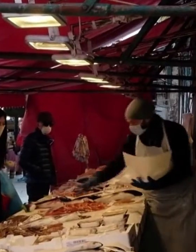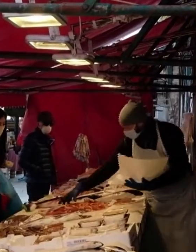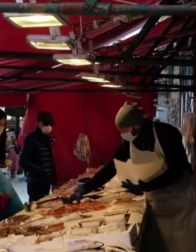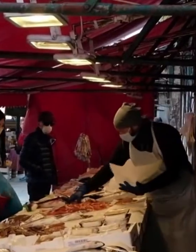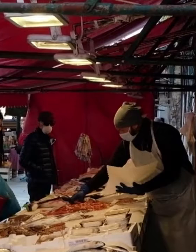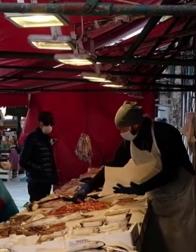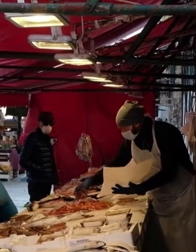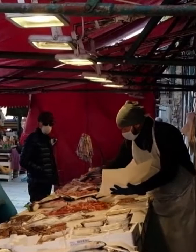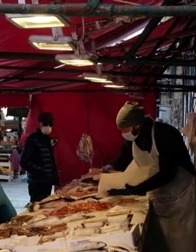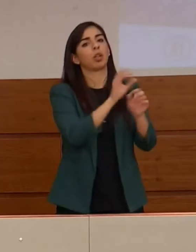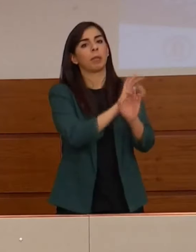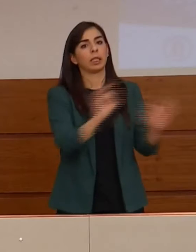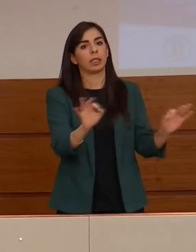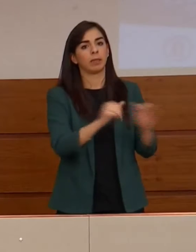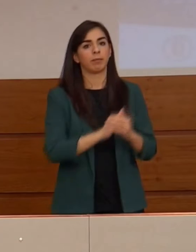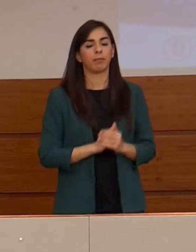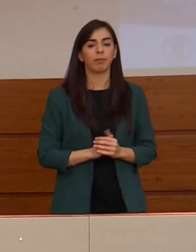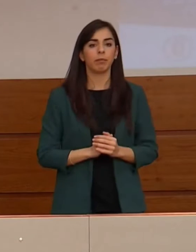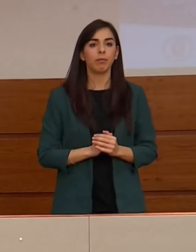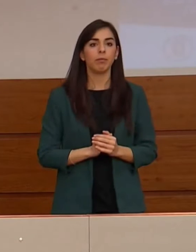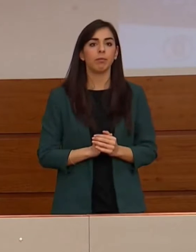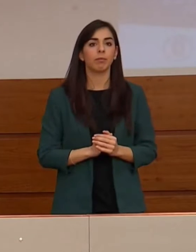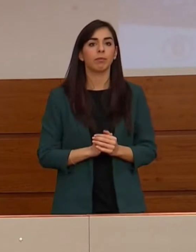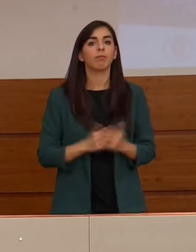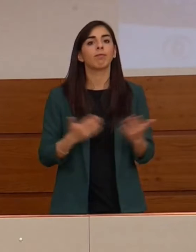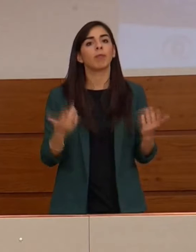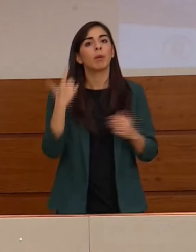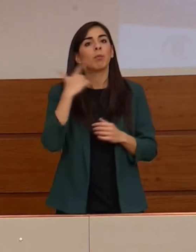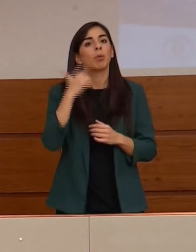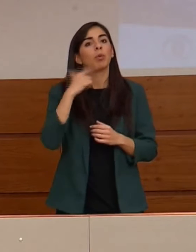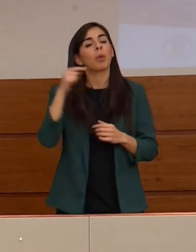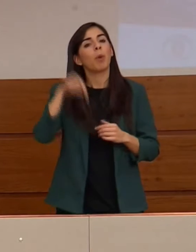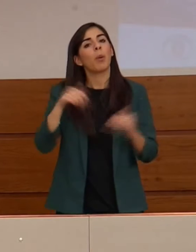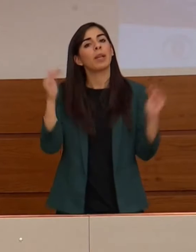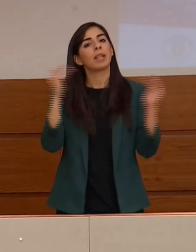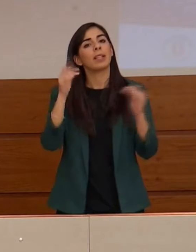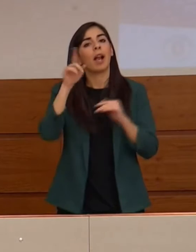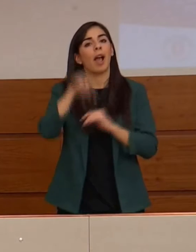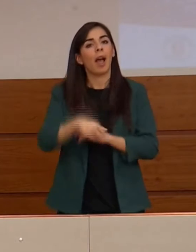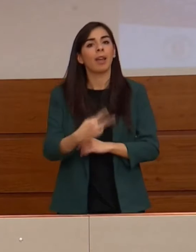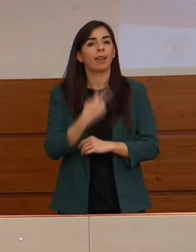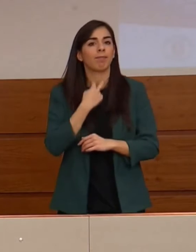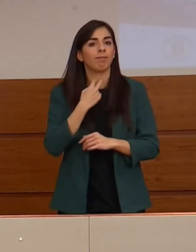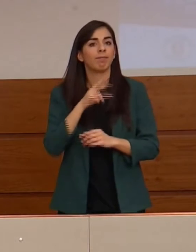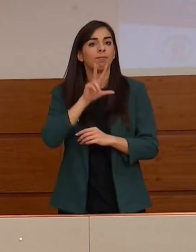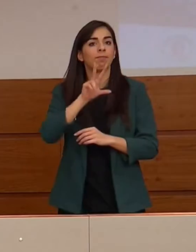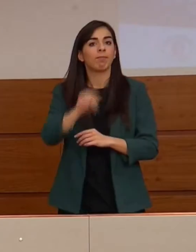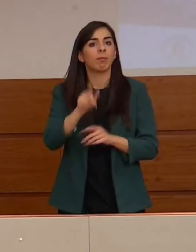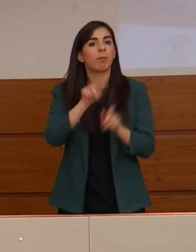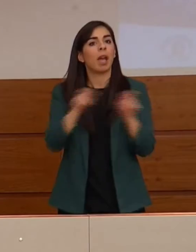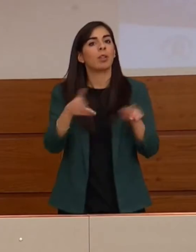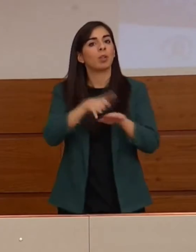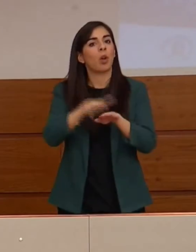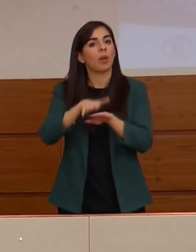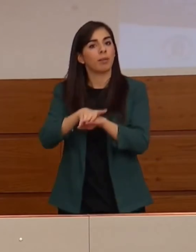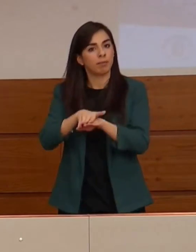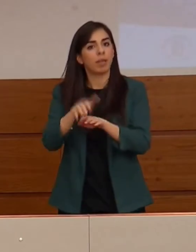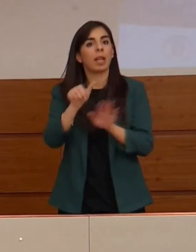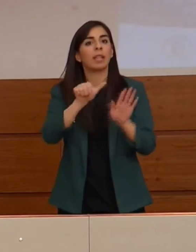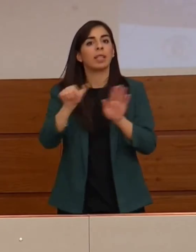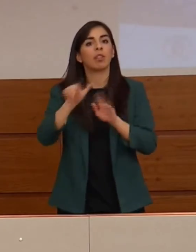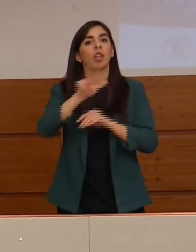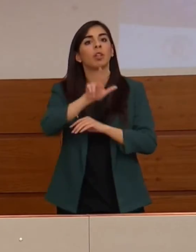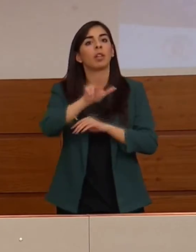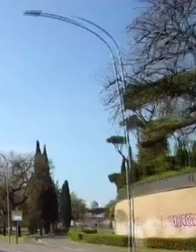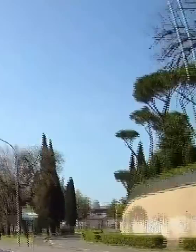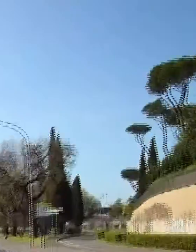en sus víctimas mortales. Hoy también tenemos que comunicar la cantidad de personas fallecidas. Tenemos 636 nuevos